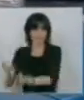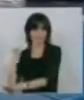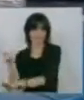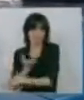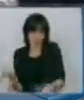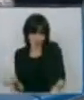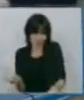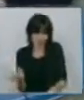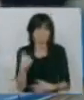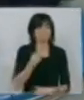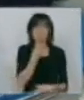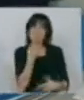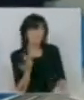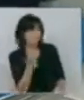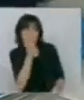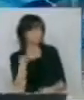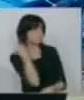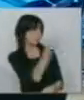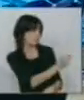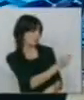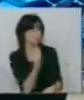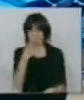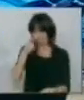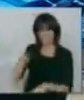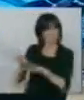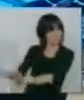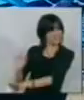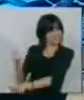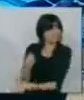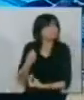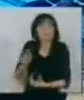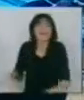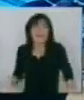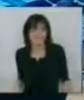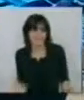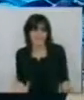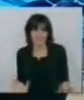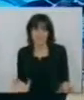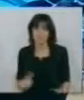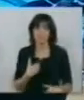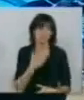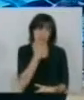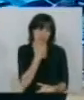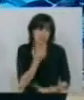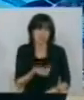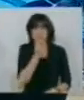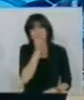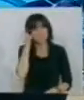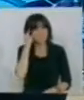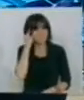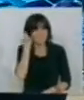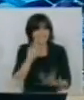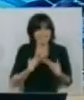uno cuando tiene una mascota. ¿Qué es lo que hace el perro cuando está solo? Más allá de que no sabemos ni qué piensa ni